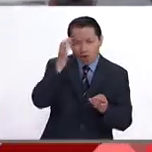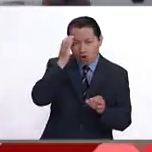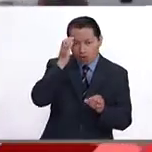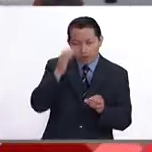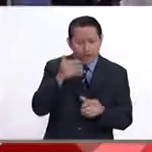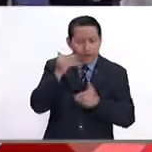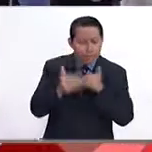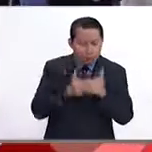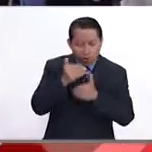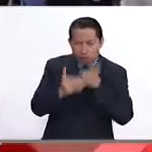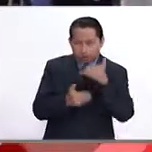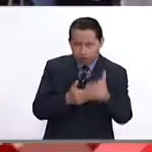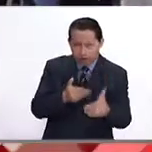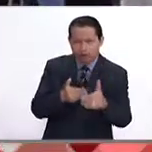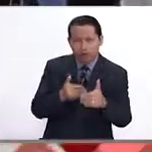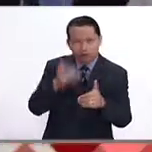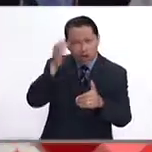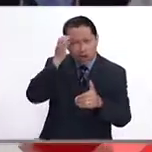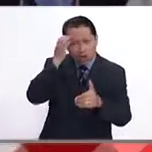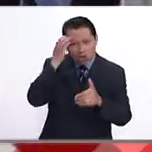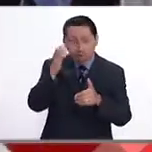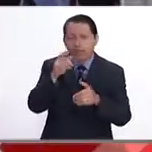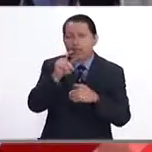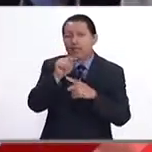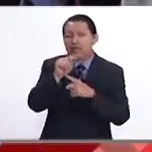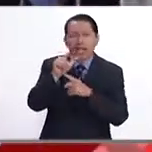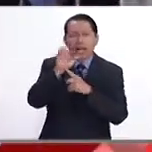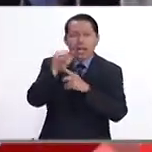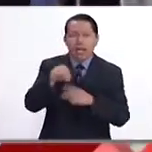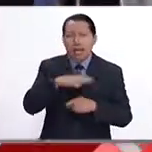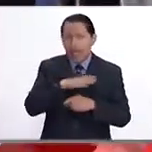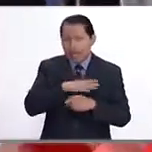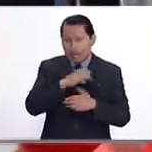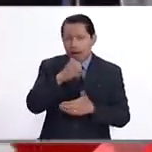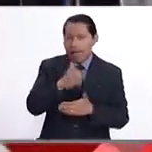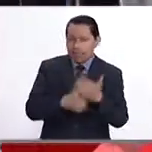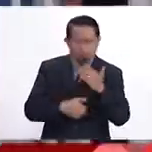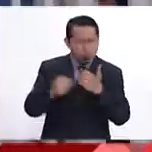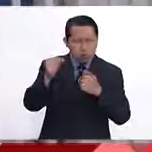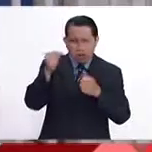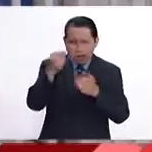los procesos, conocen el Tratado de Libre Comercio, capítulo por capítulo,